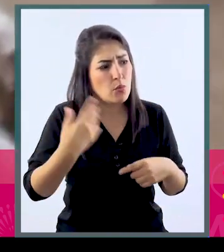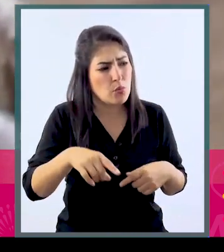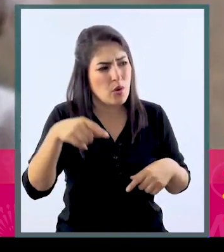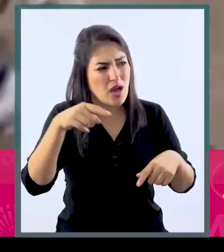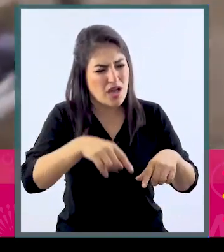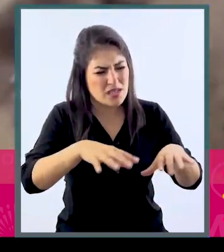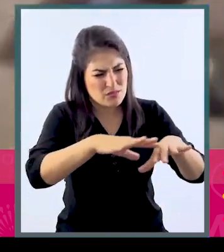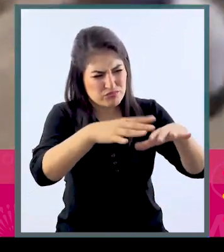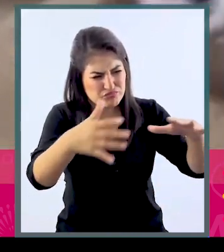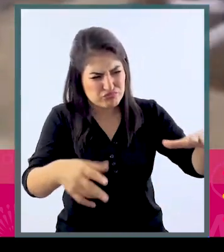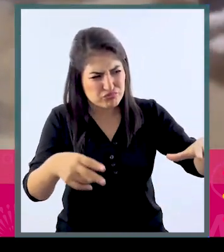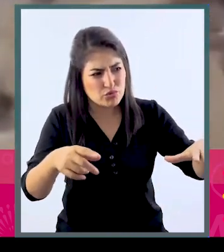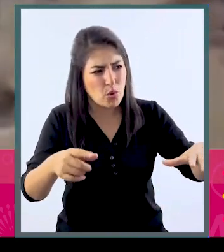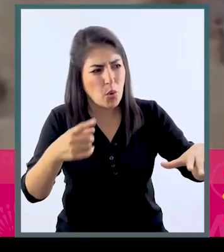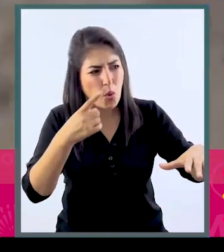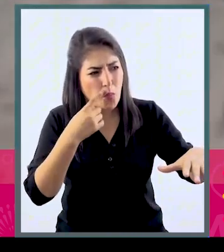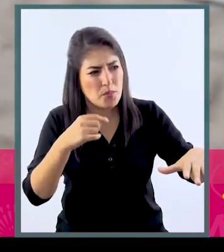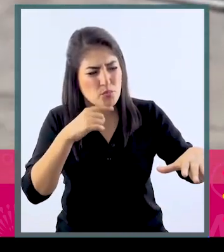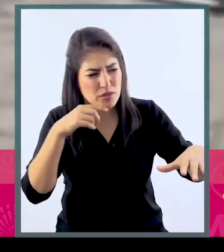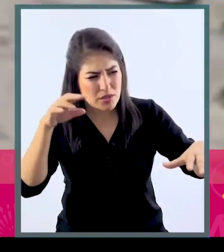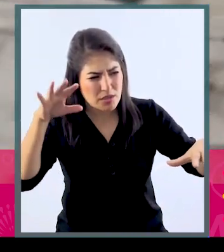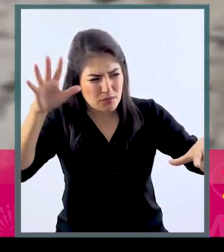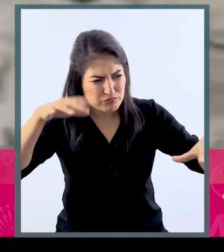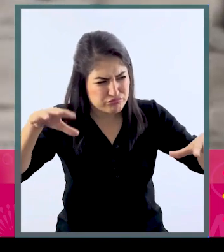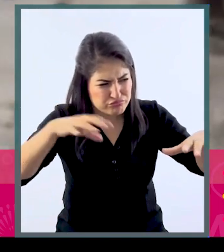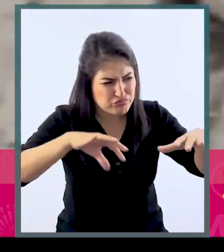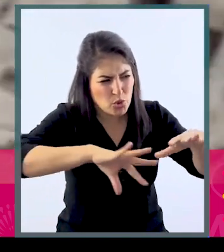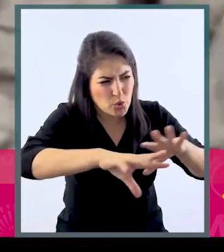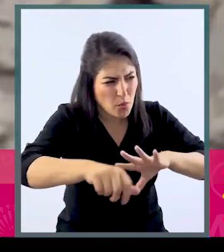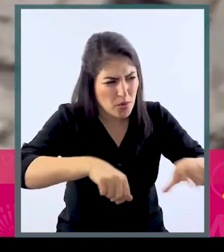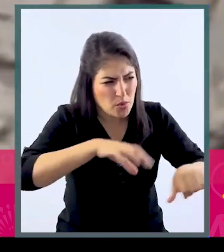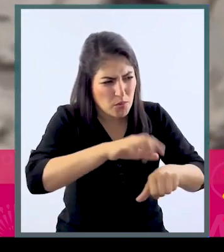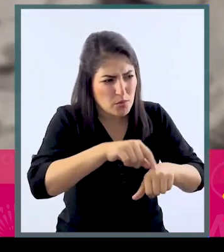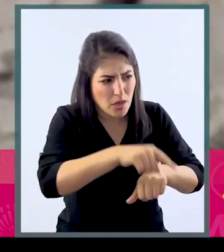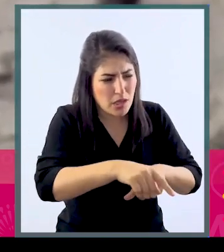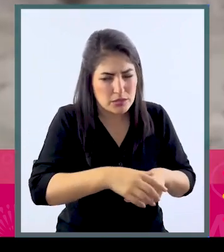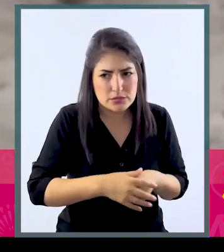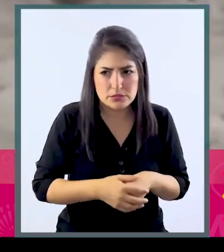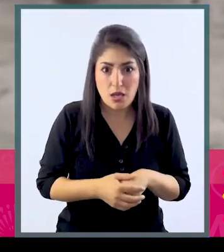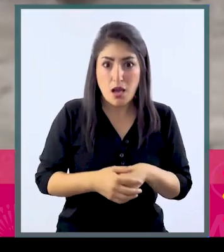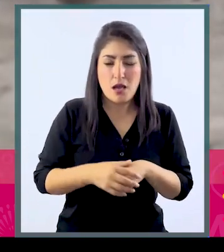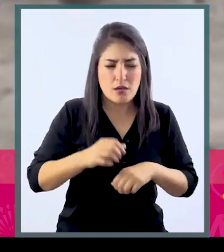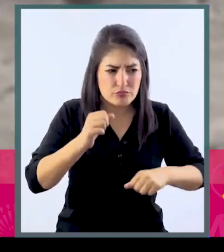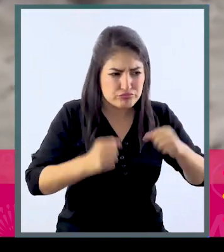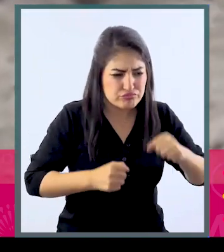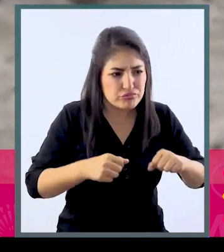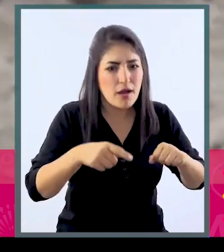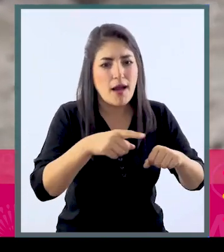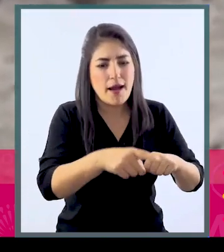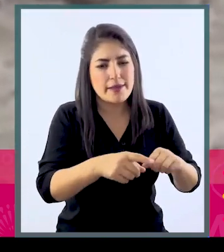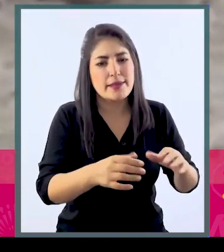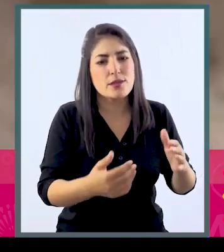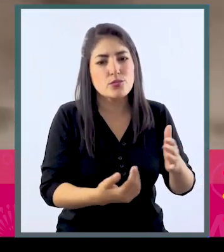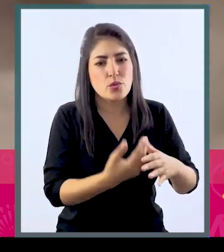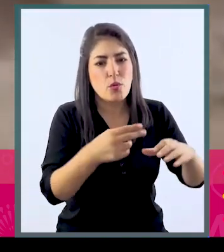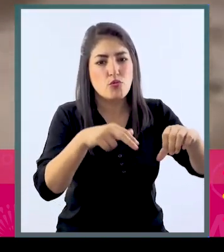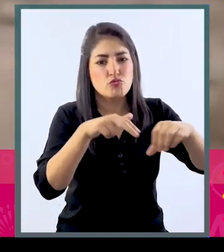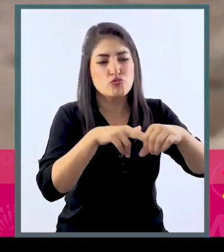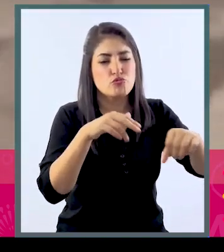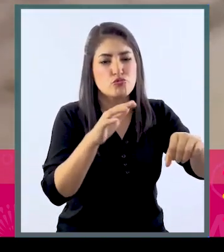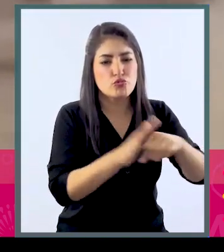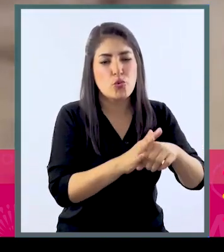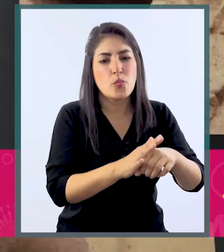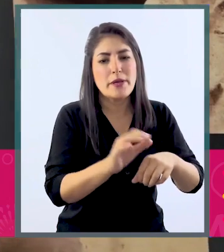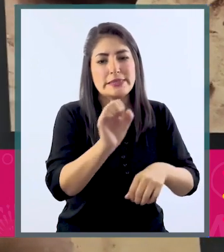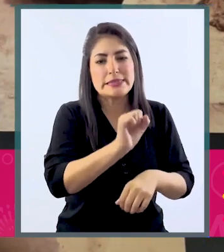saqueadores estaban profanando una tumba. Alba llegó al lugar donde hoy se levanta el Museo Tumbas Reales de Zipán y los